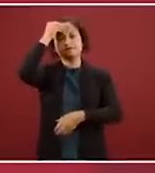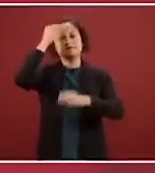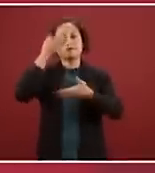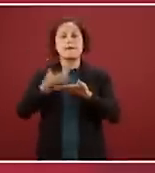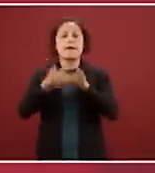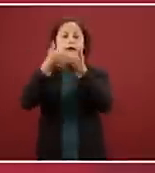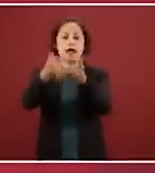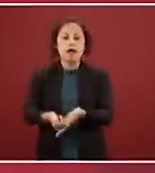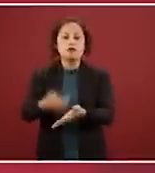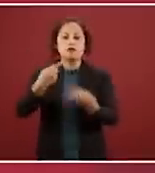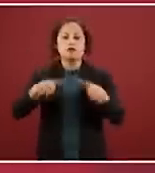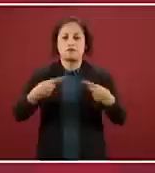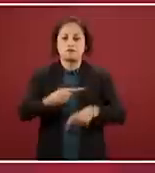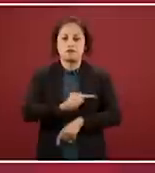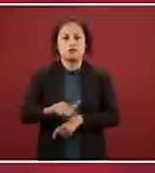No soy